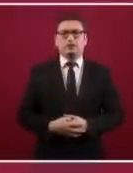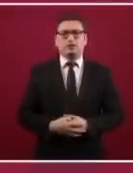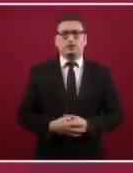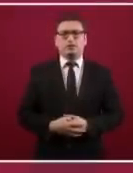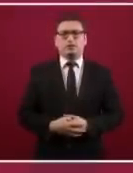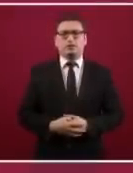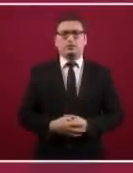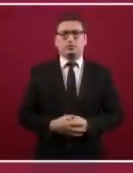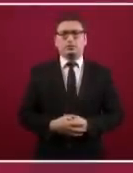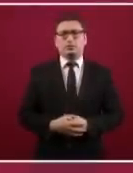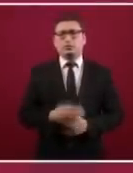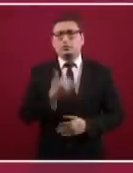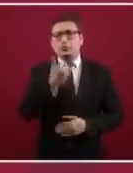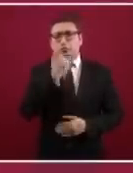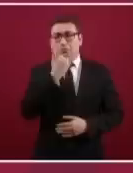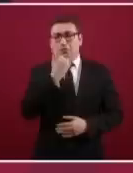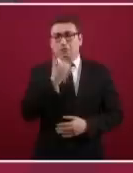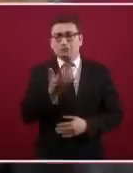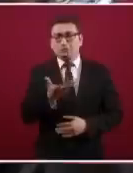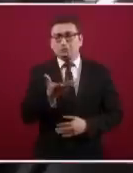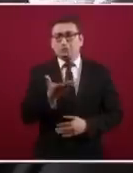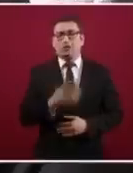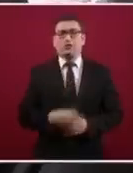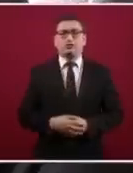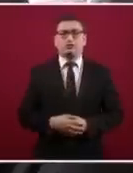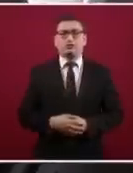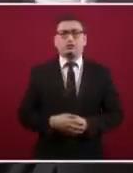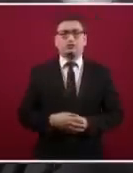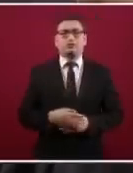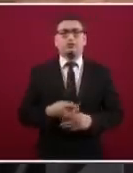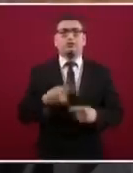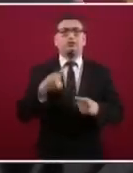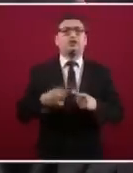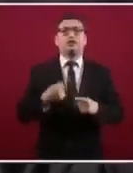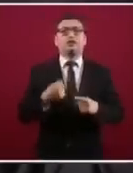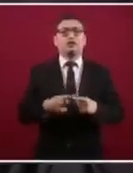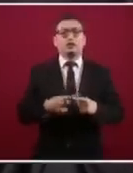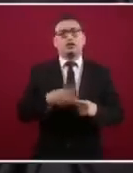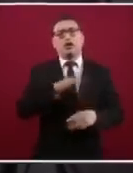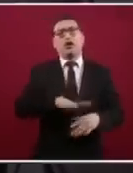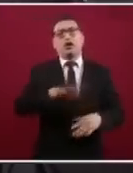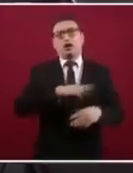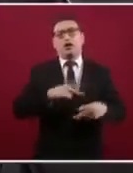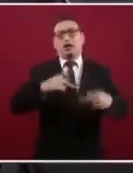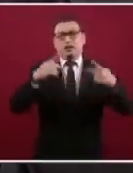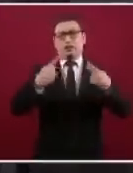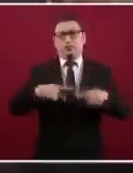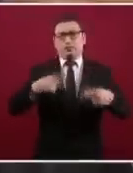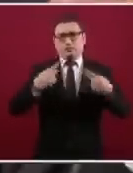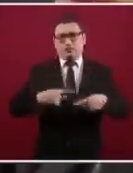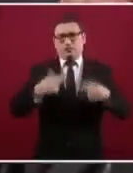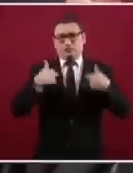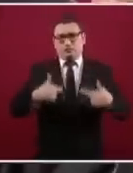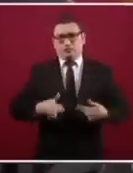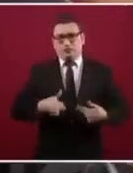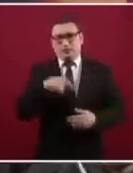perdón, ¿sí? Es de seres humanos